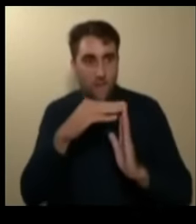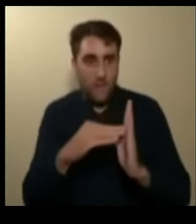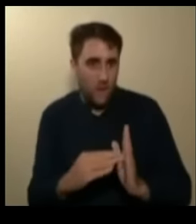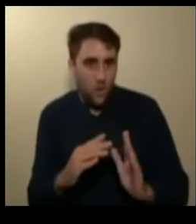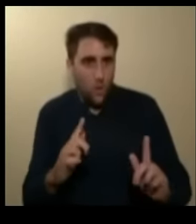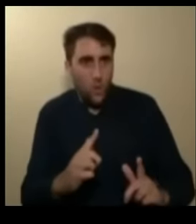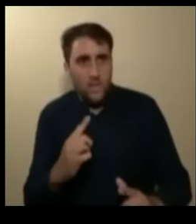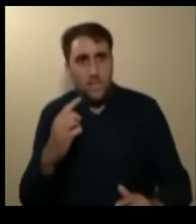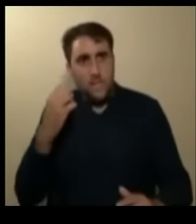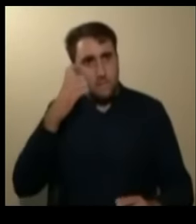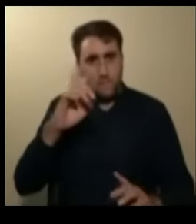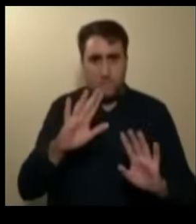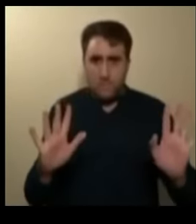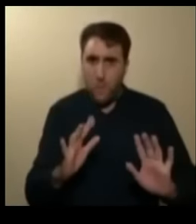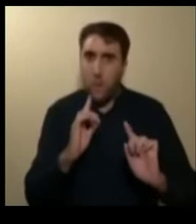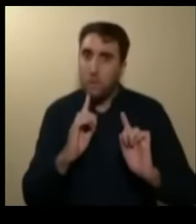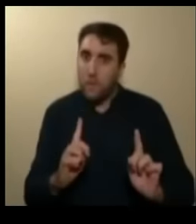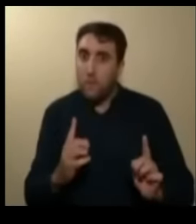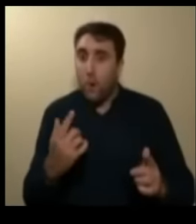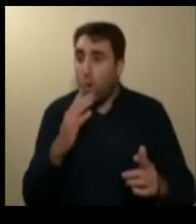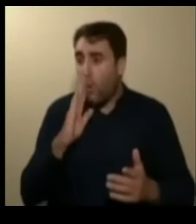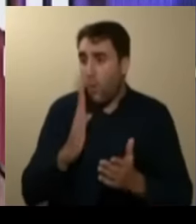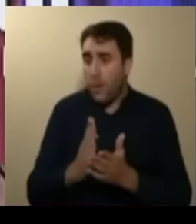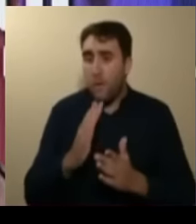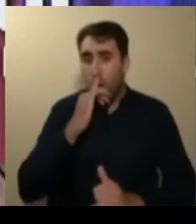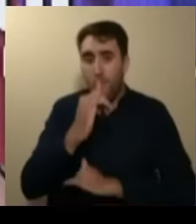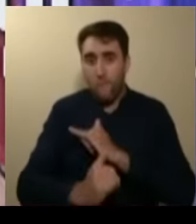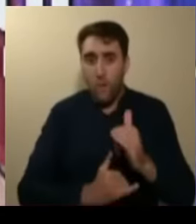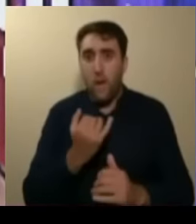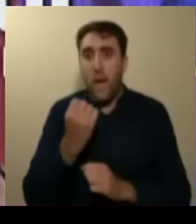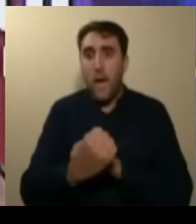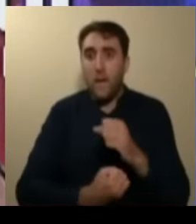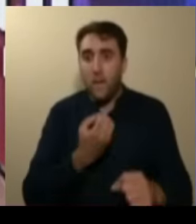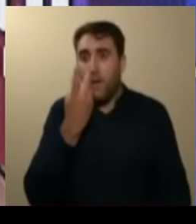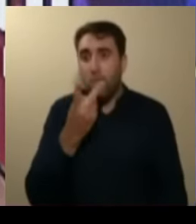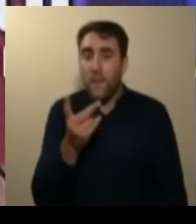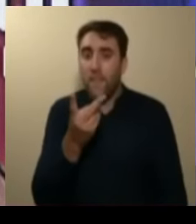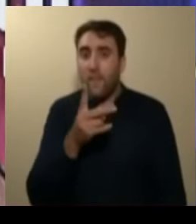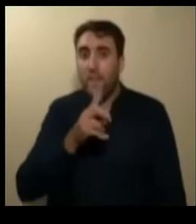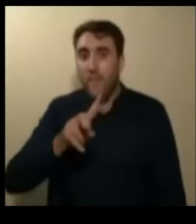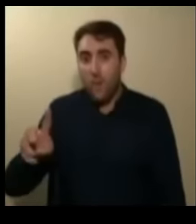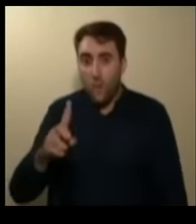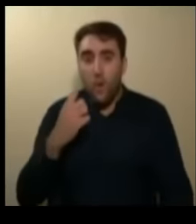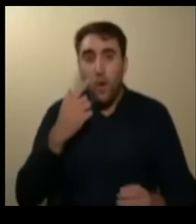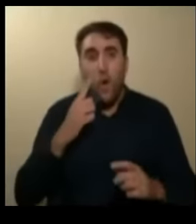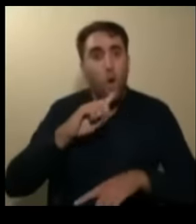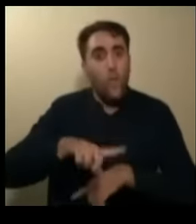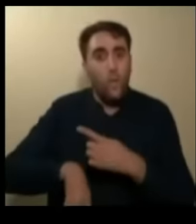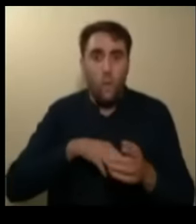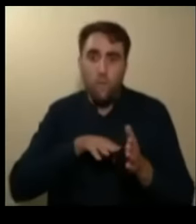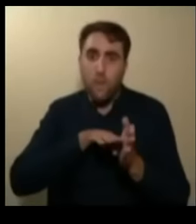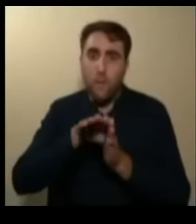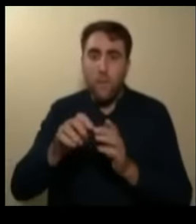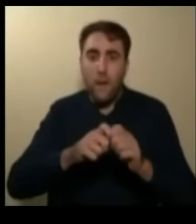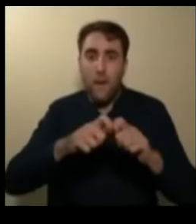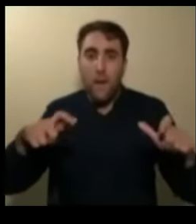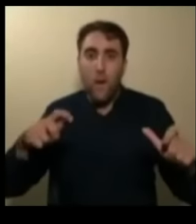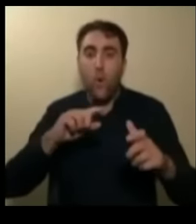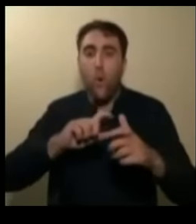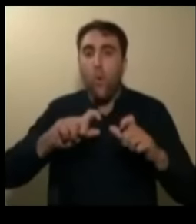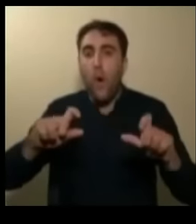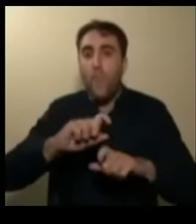estos datos están vinculados a estos últimos reportes. En el año 2021 se siguieron aumentando las cuentas bancarias